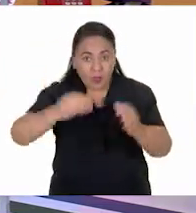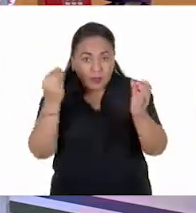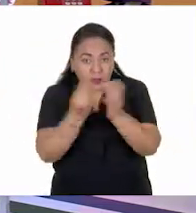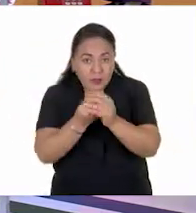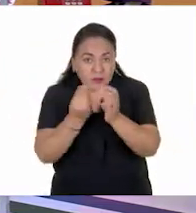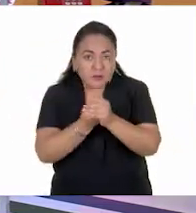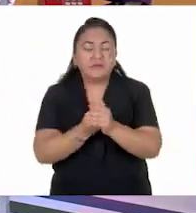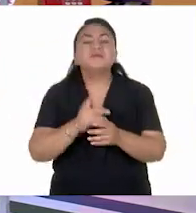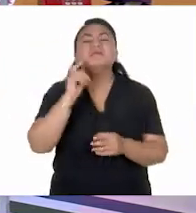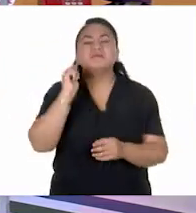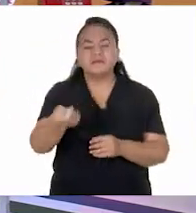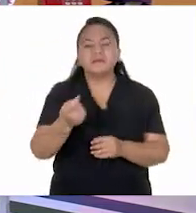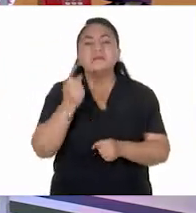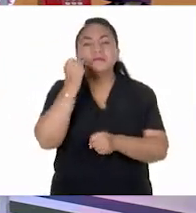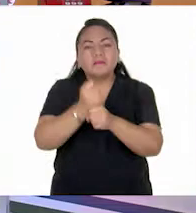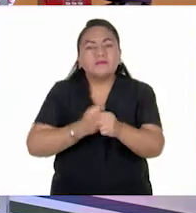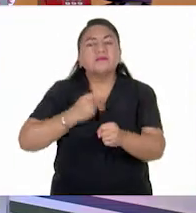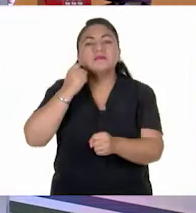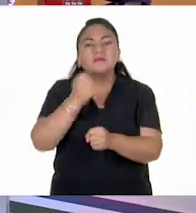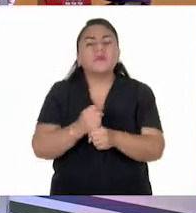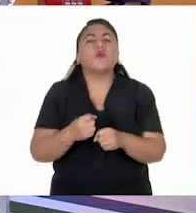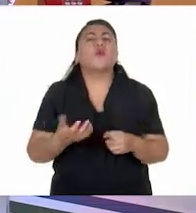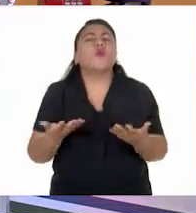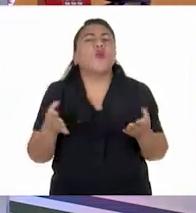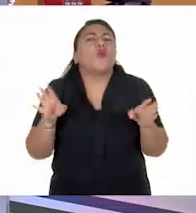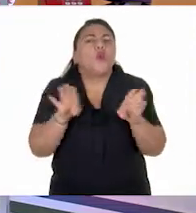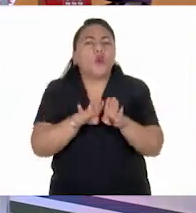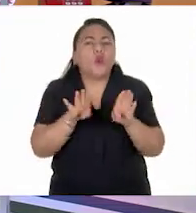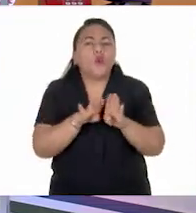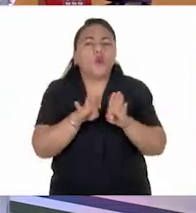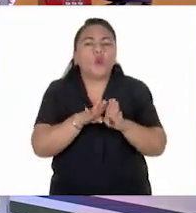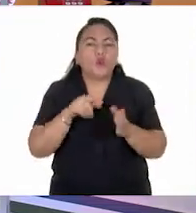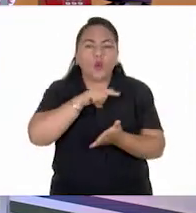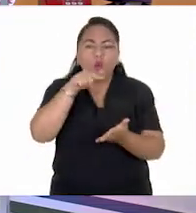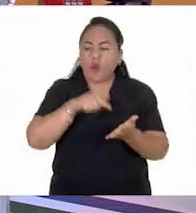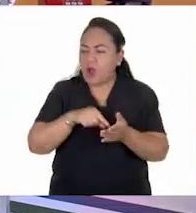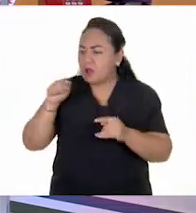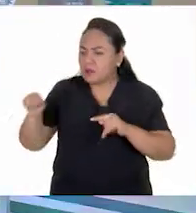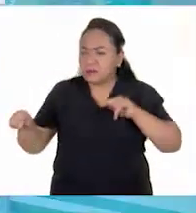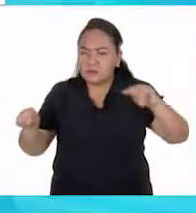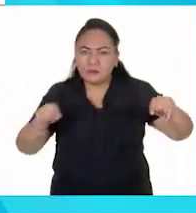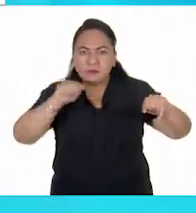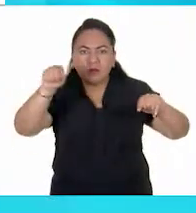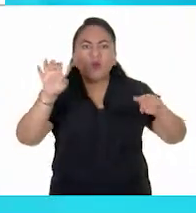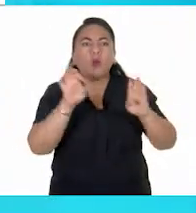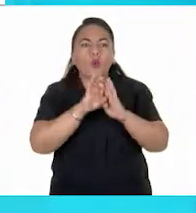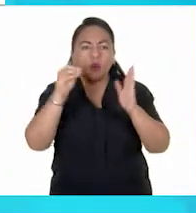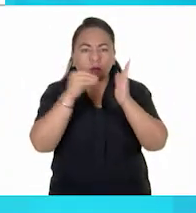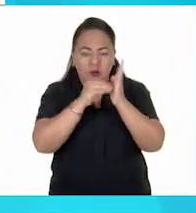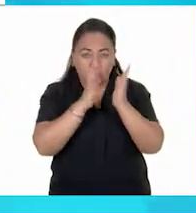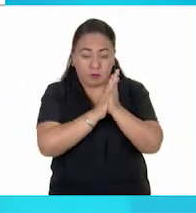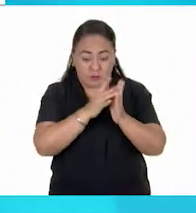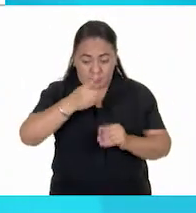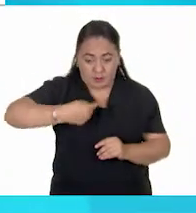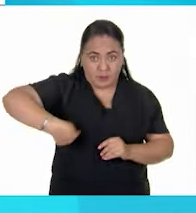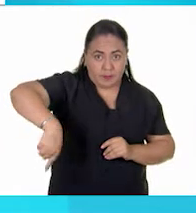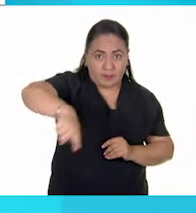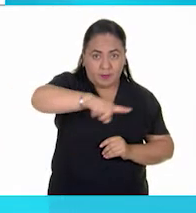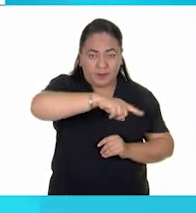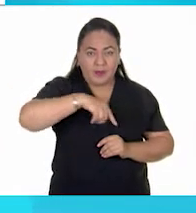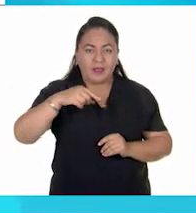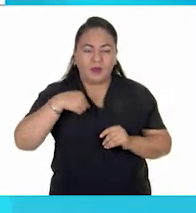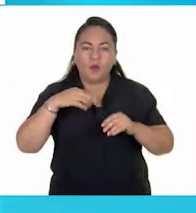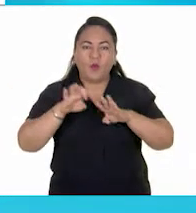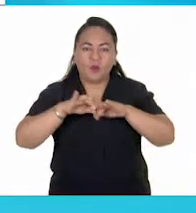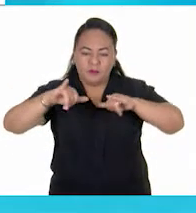a practicar sobre cómo representar estos lugares de referencia. Cuando nosotros hacemos